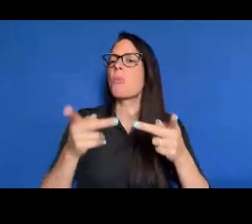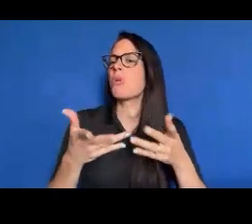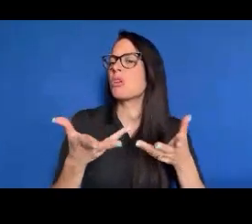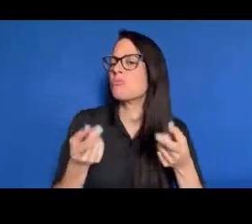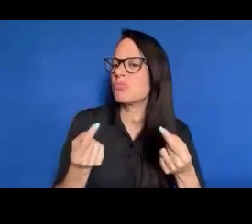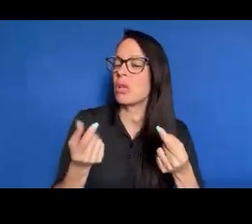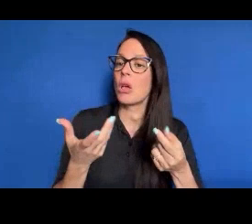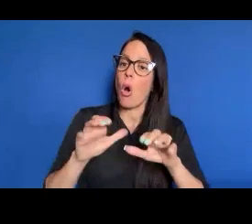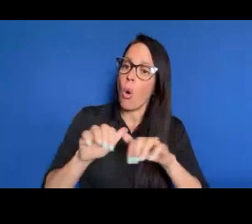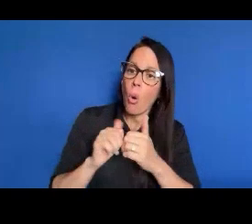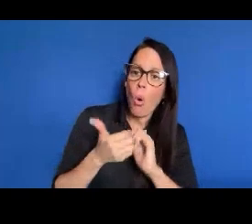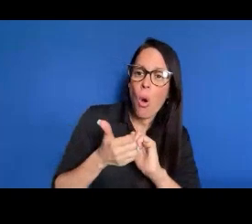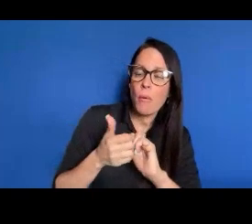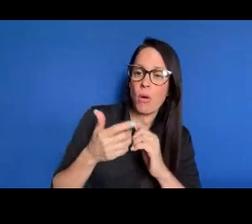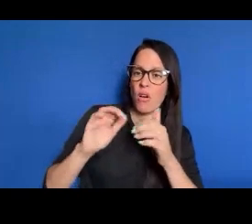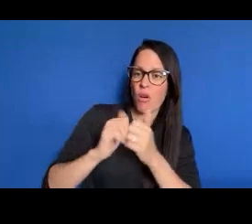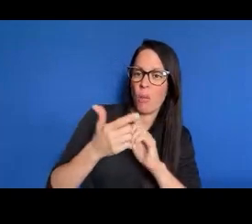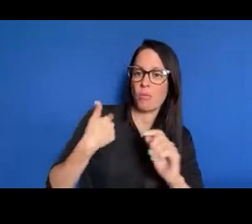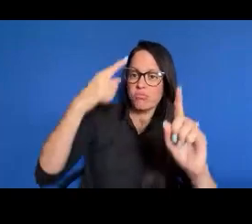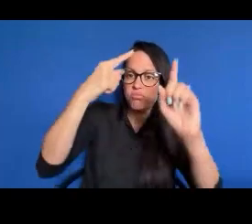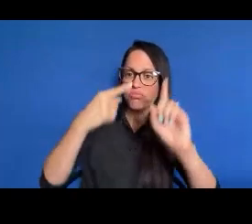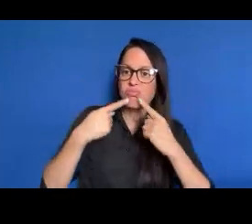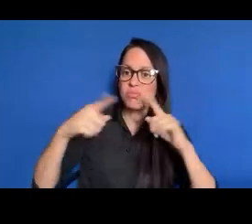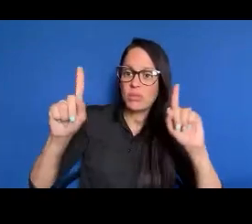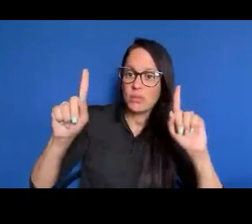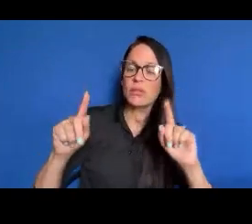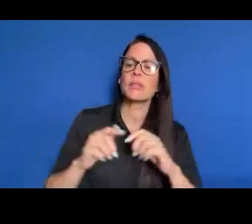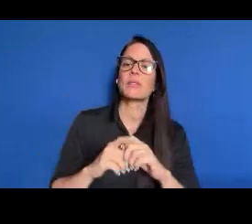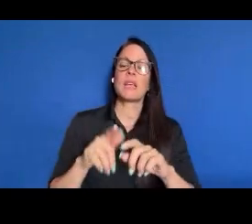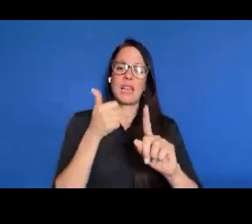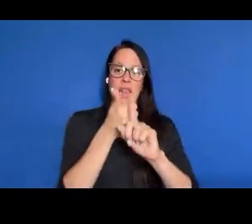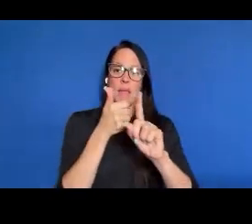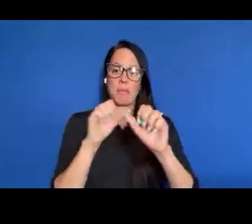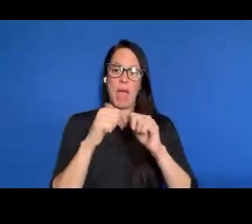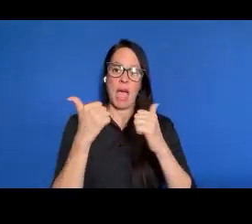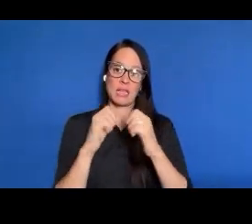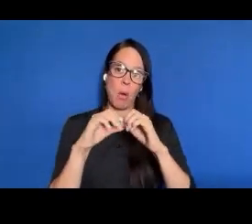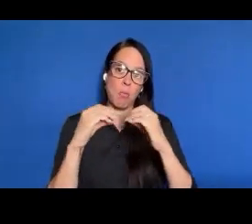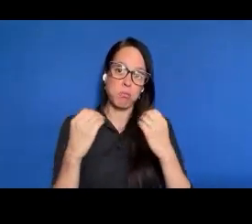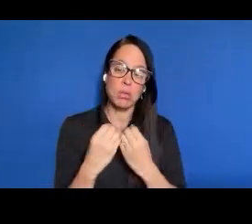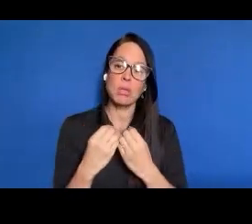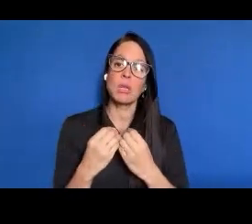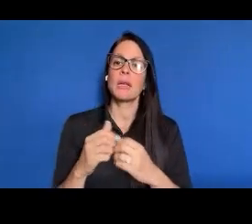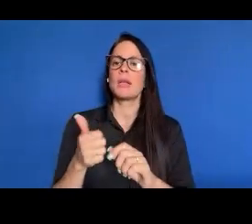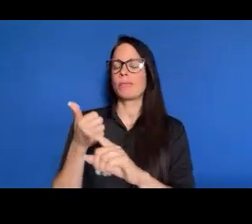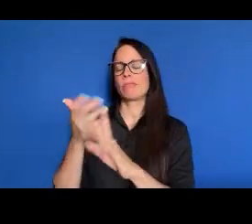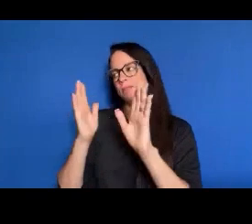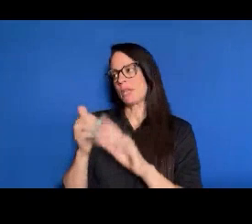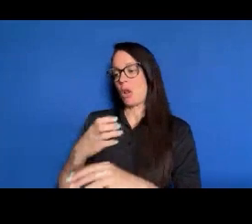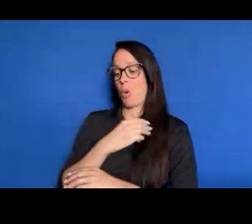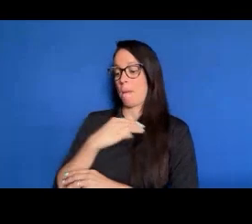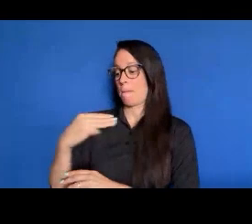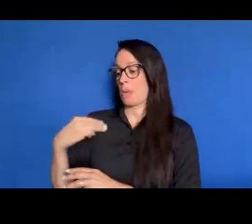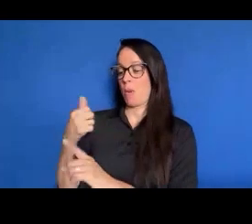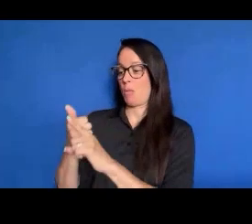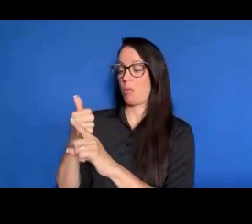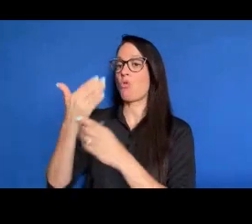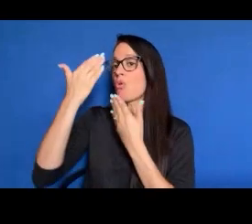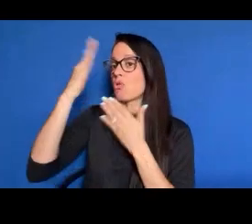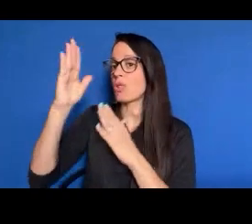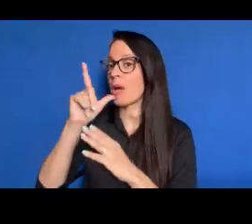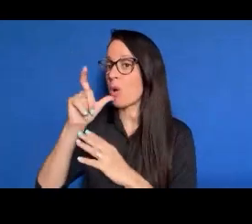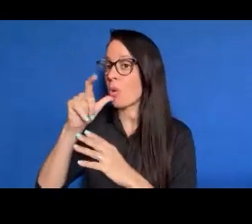alcanzar, como también los componentes y estrategias que la entidad propone implementar. De hecho, los miembros del comité no saben de quién es la propuesta, porque también se envió con el código